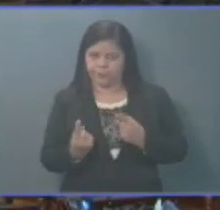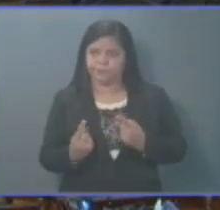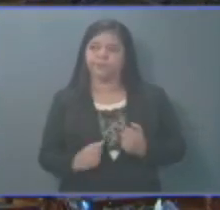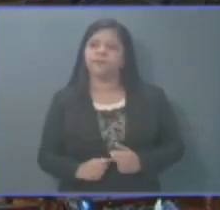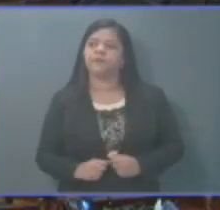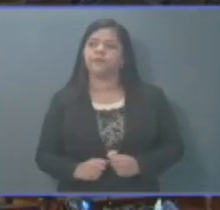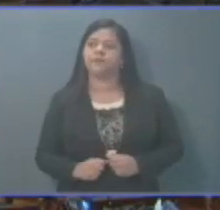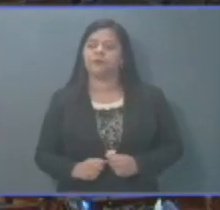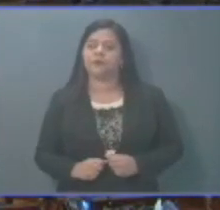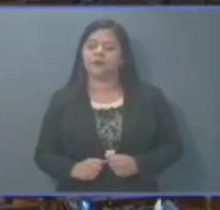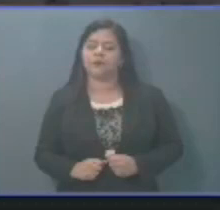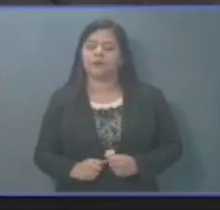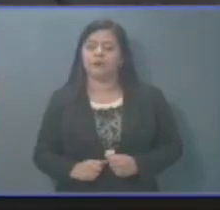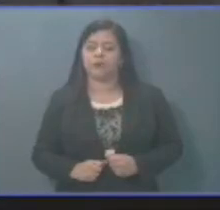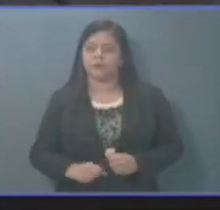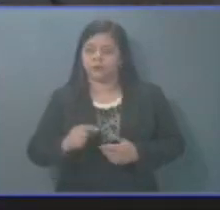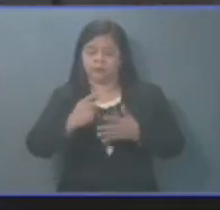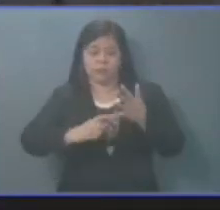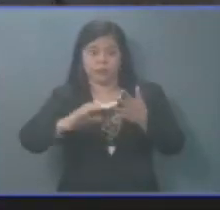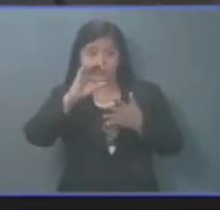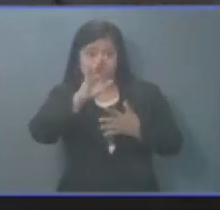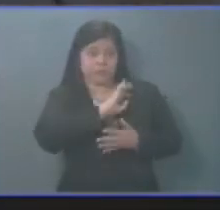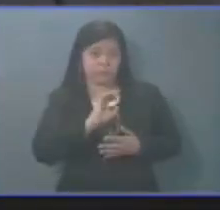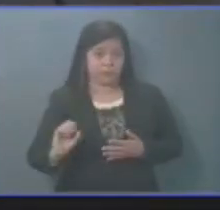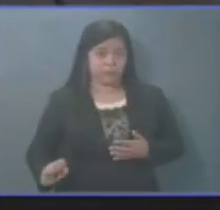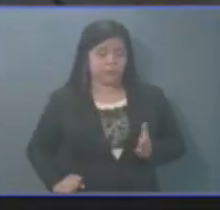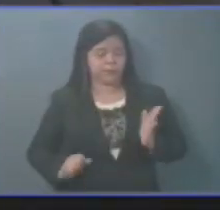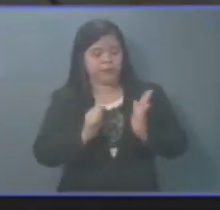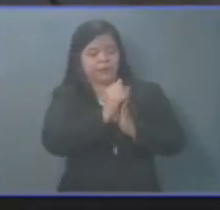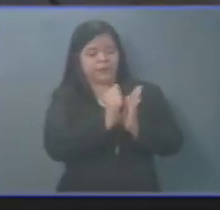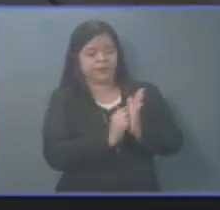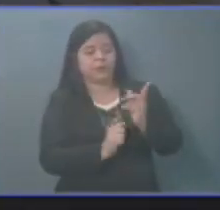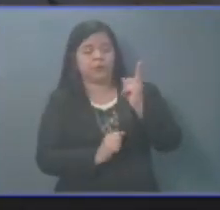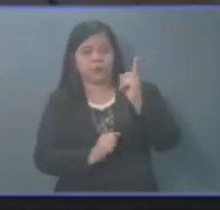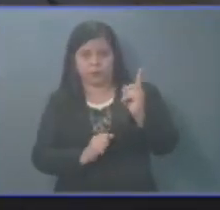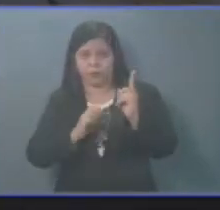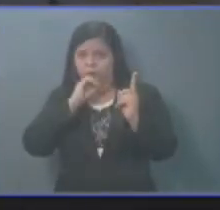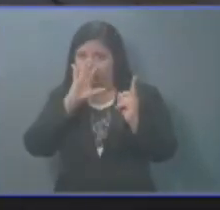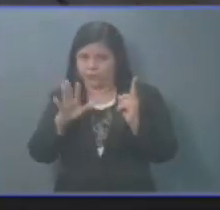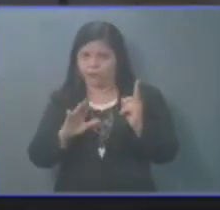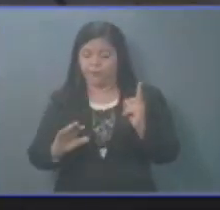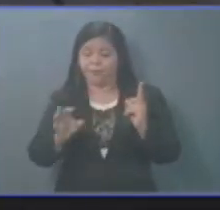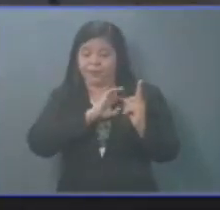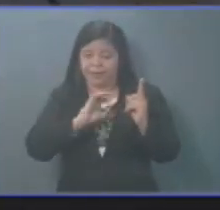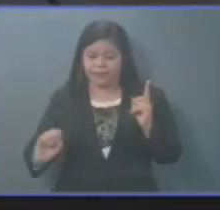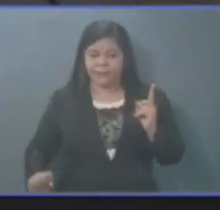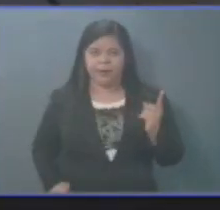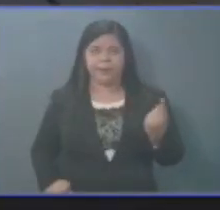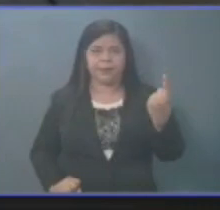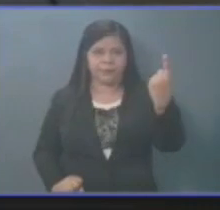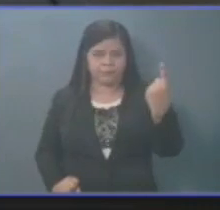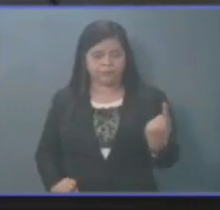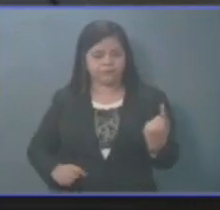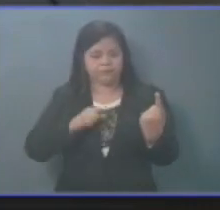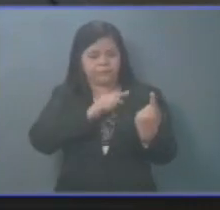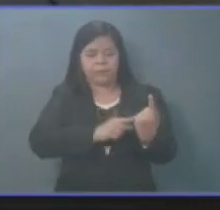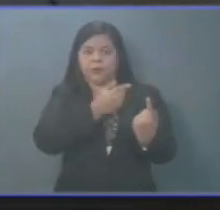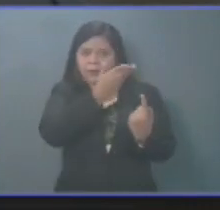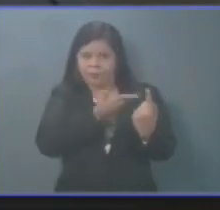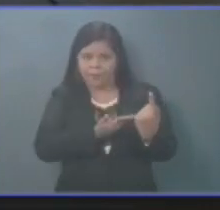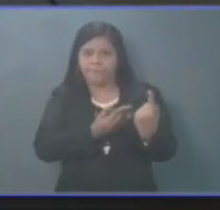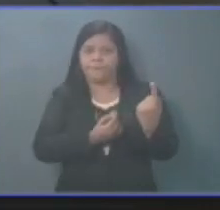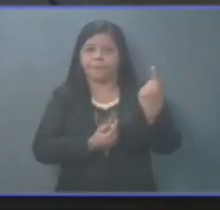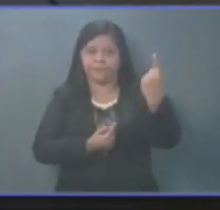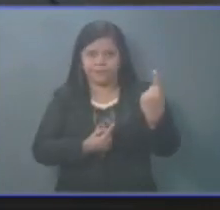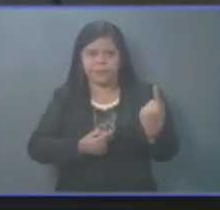primero, que la Constitución de la República en su artículo 1 establece que El Salvador reconoce a la persona